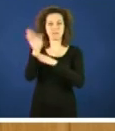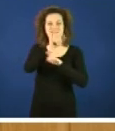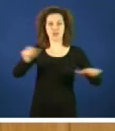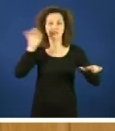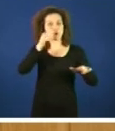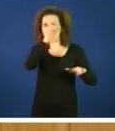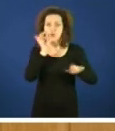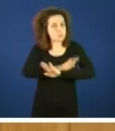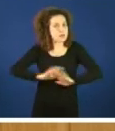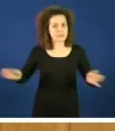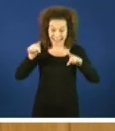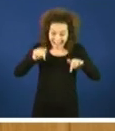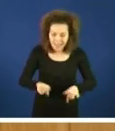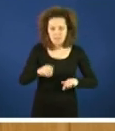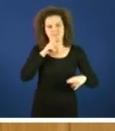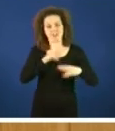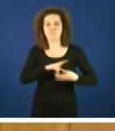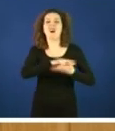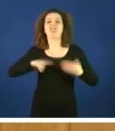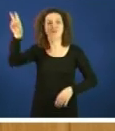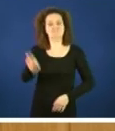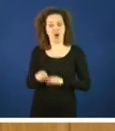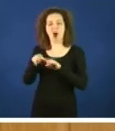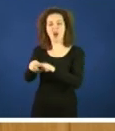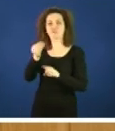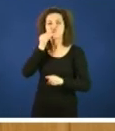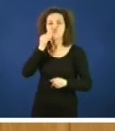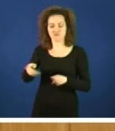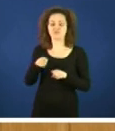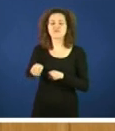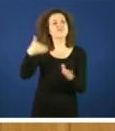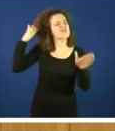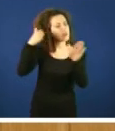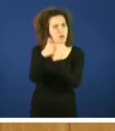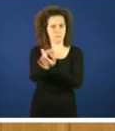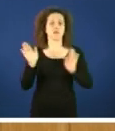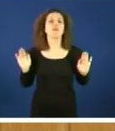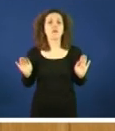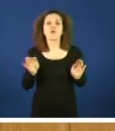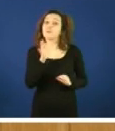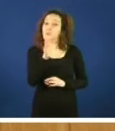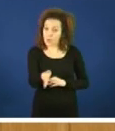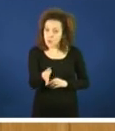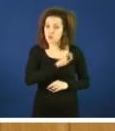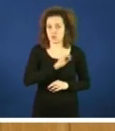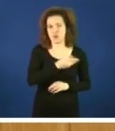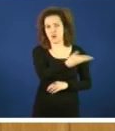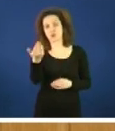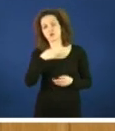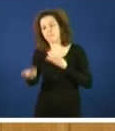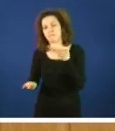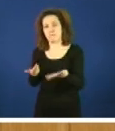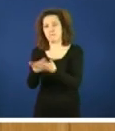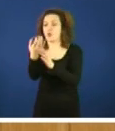asegurar que Galicia merece a pena e merecerá a pena sempre. E por eso, señorías, solicito